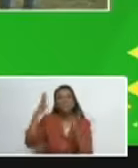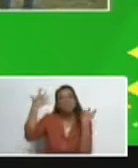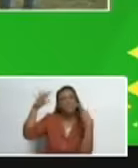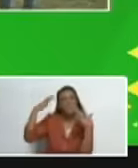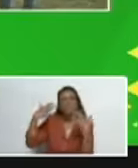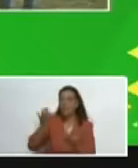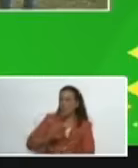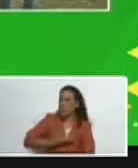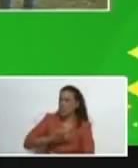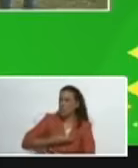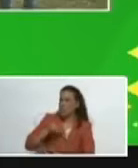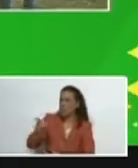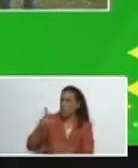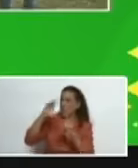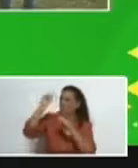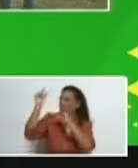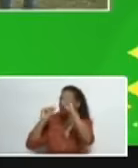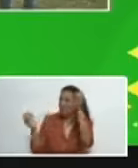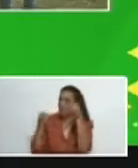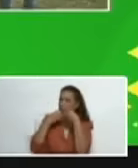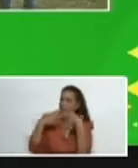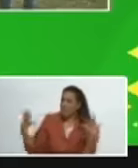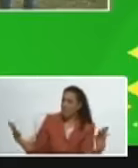Una estrella. ¿Ah?